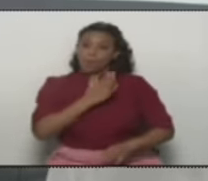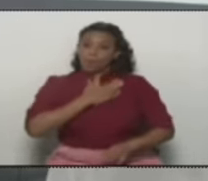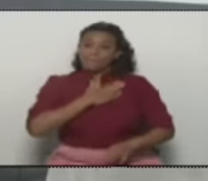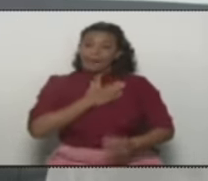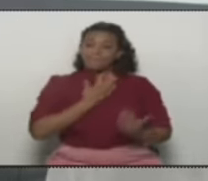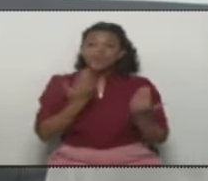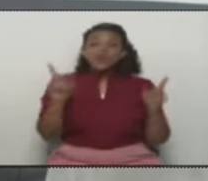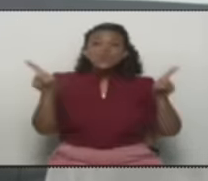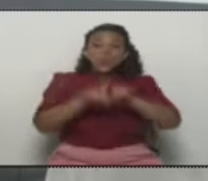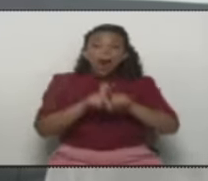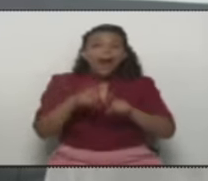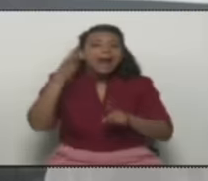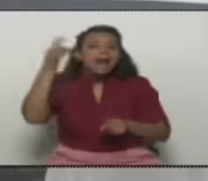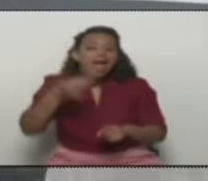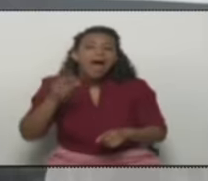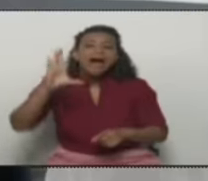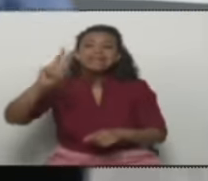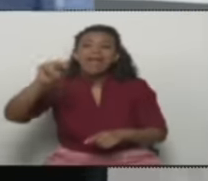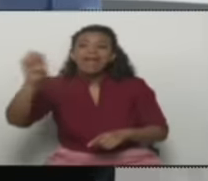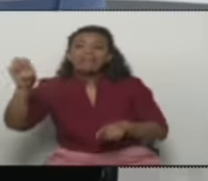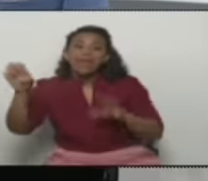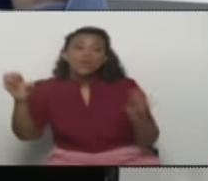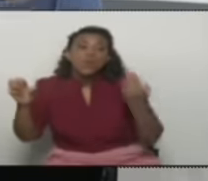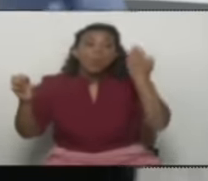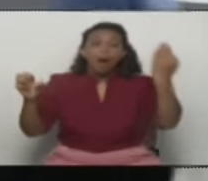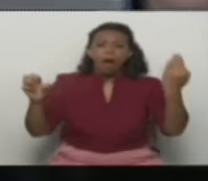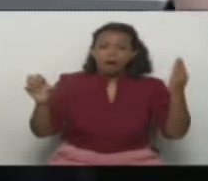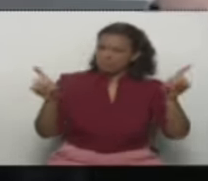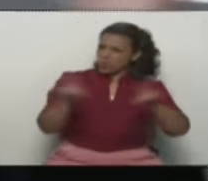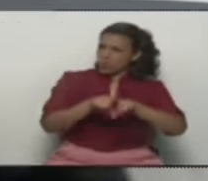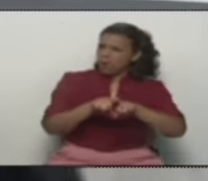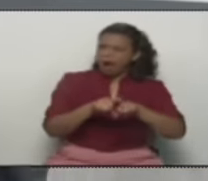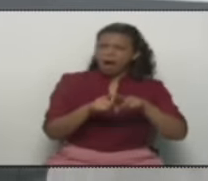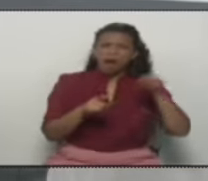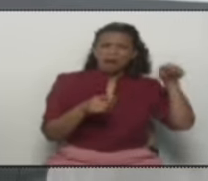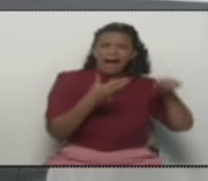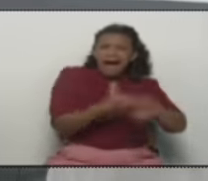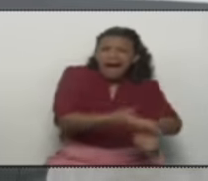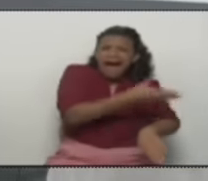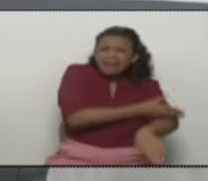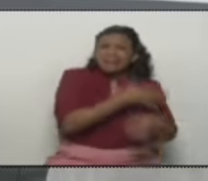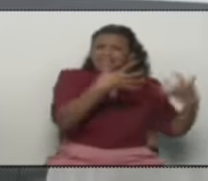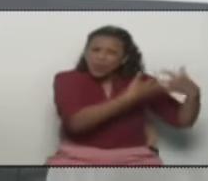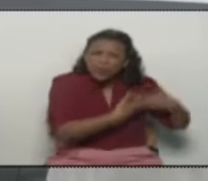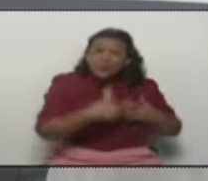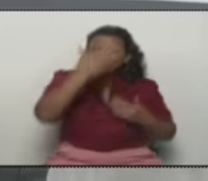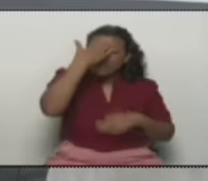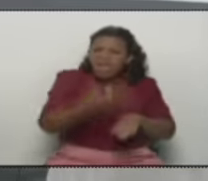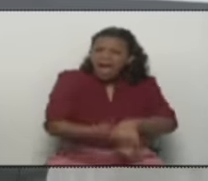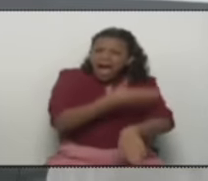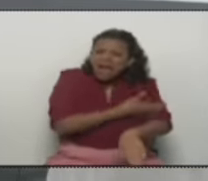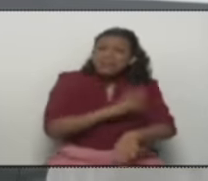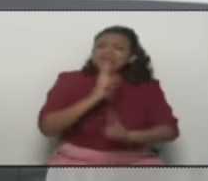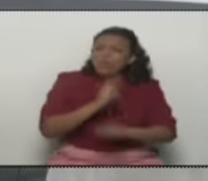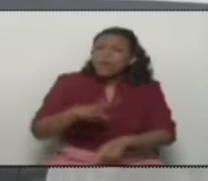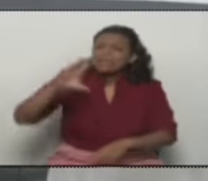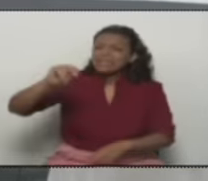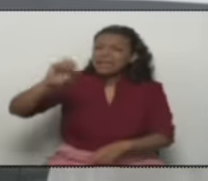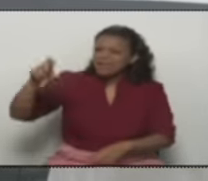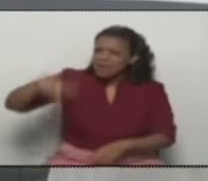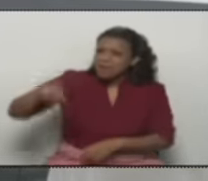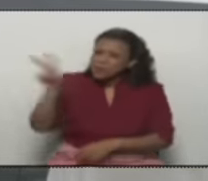paralelo. Y lo vamos a crear, y lo dicen desde Estados Unidos primero que nadie, es una prueba que podemos tener. Un señor que se llama Mark Feirstein